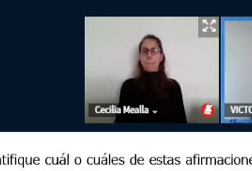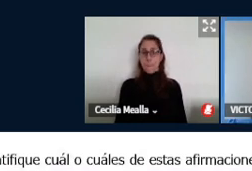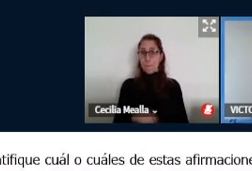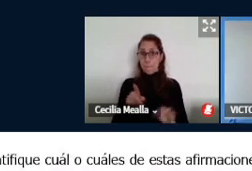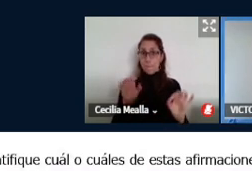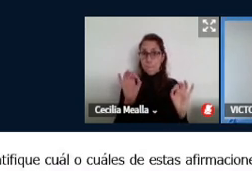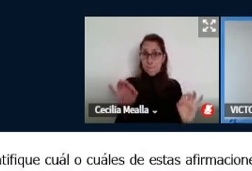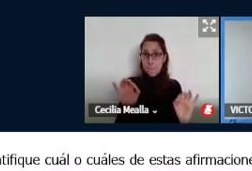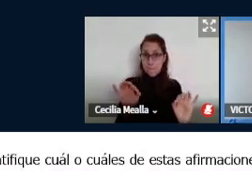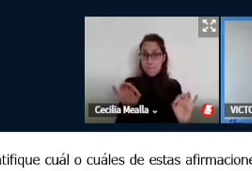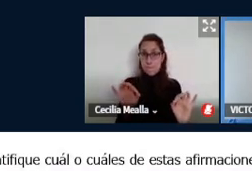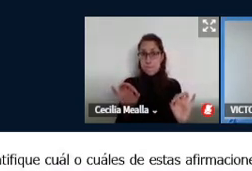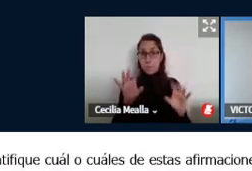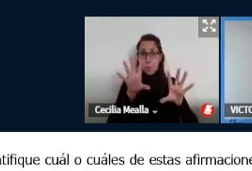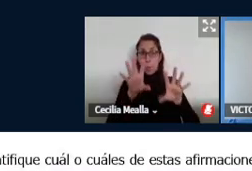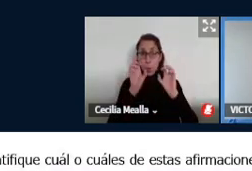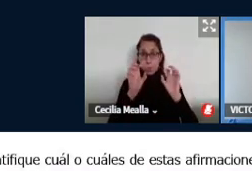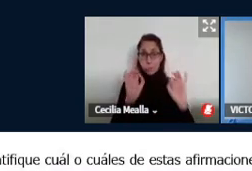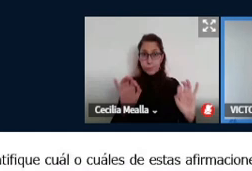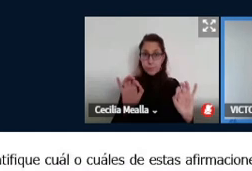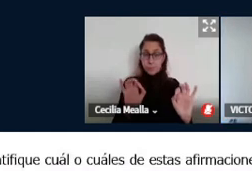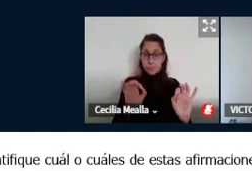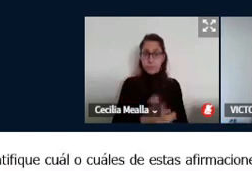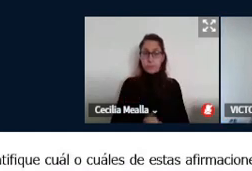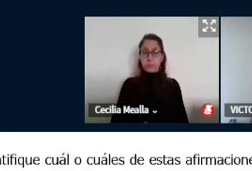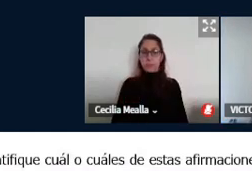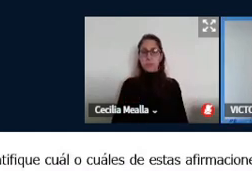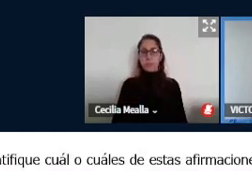Bien, ahí estamos. ¿Pudieron sacar Úrsula?